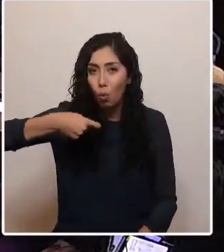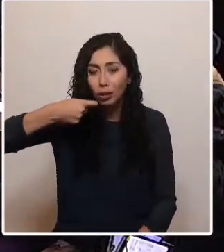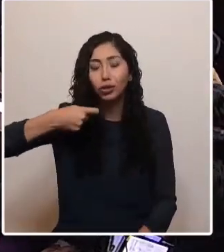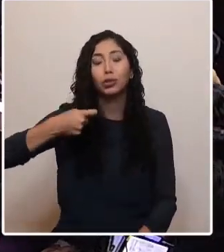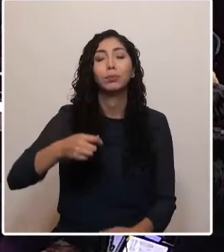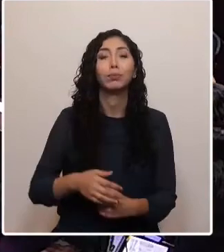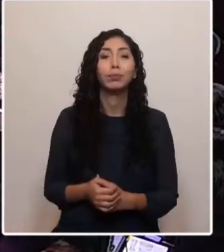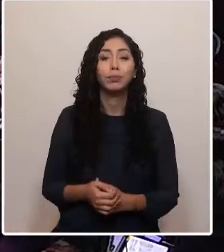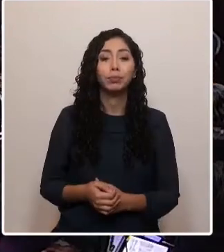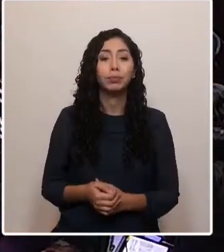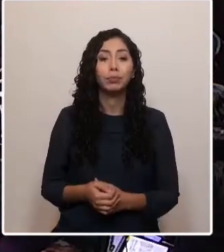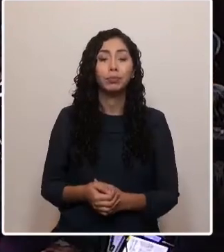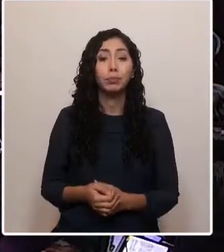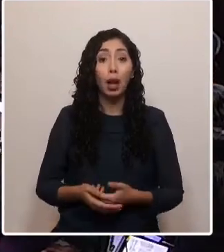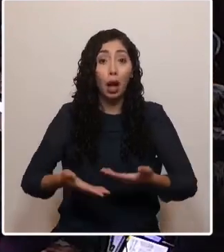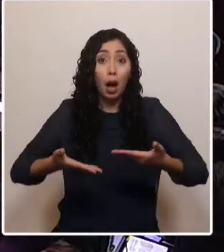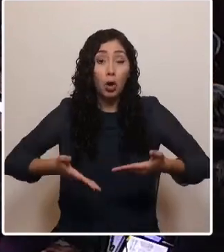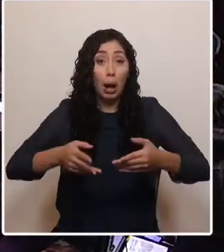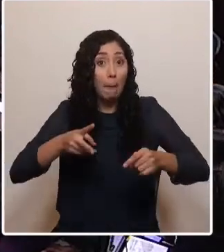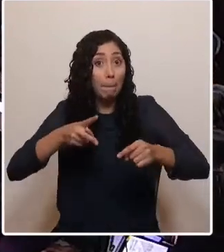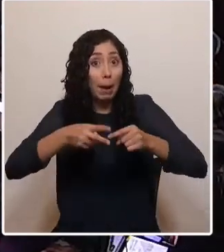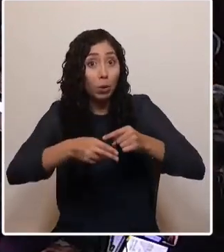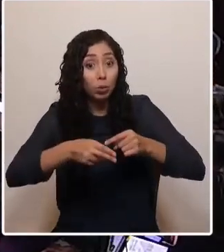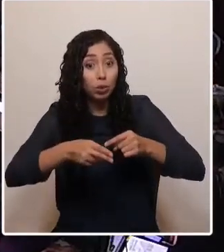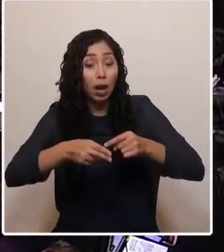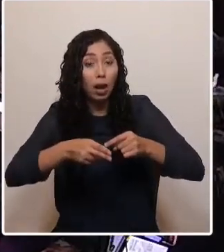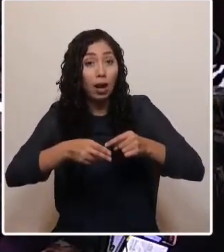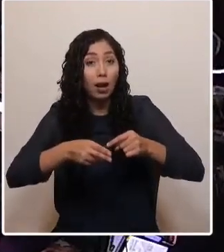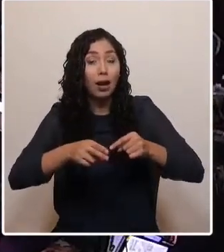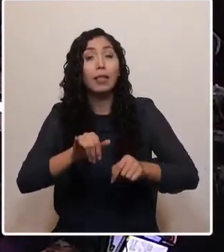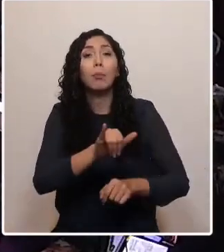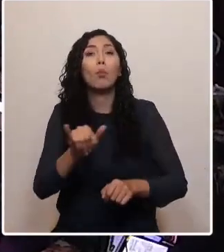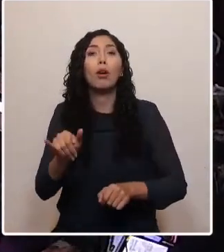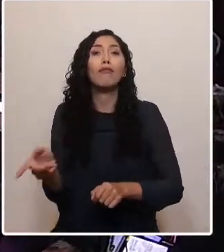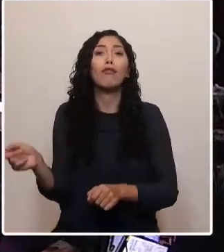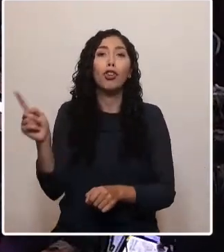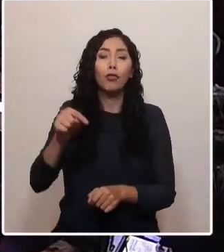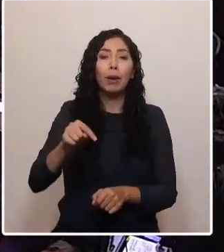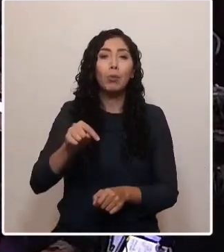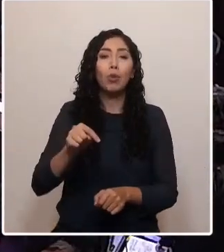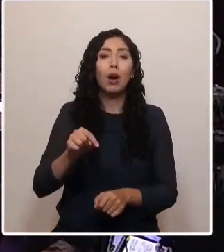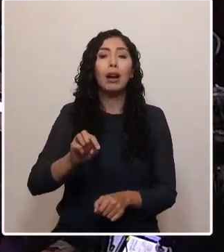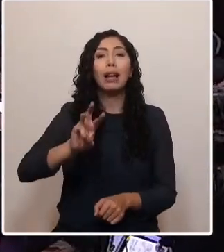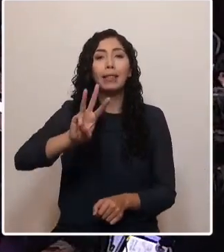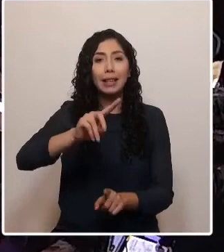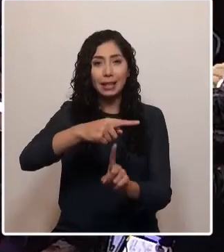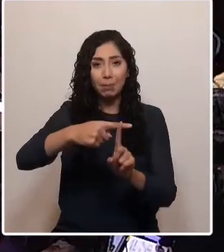Hacemos una pausa en la transmisión oficial y retomamos a las 15 horas con 30